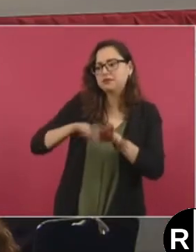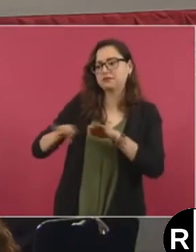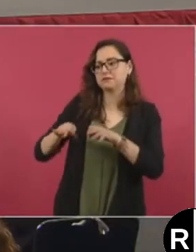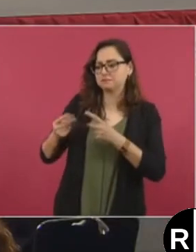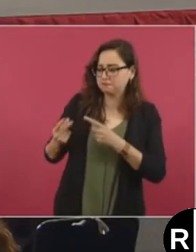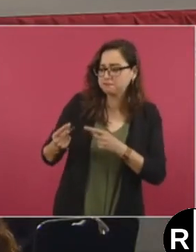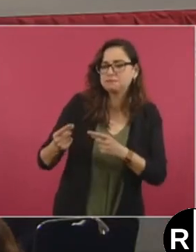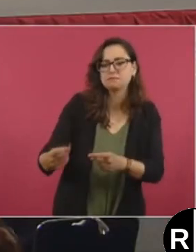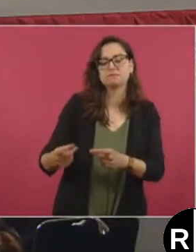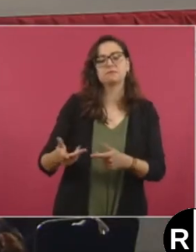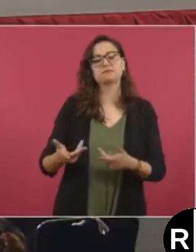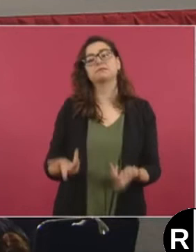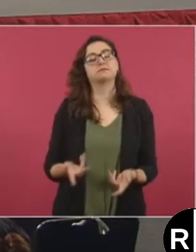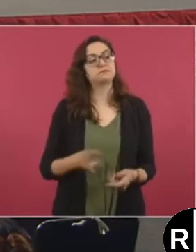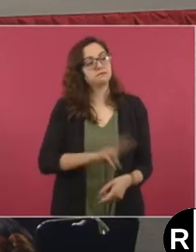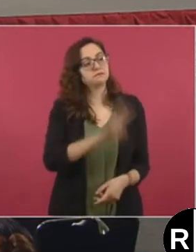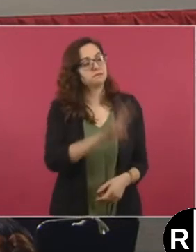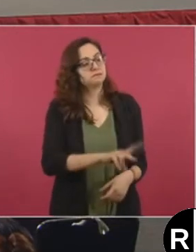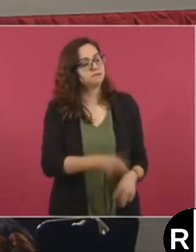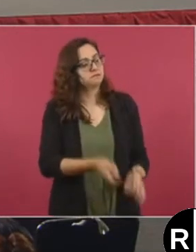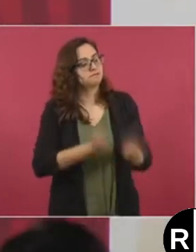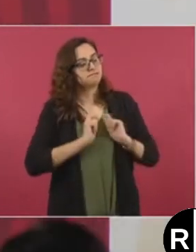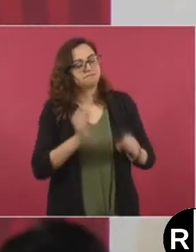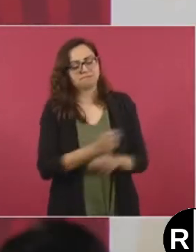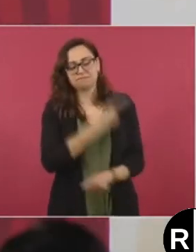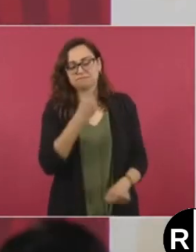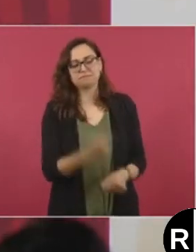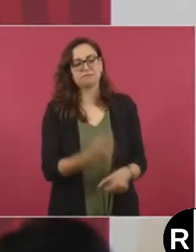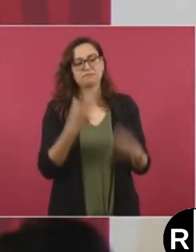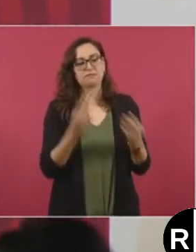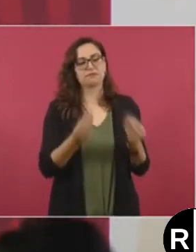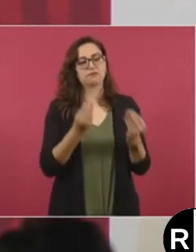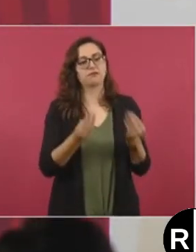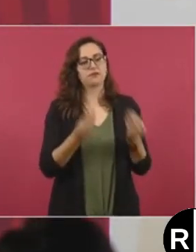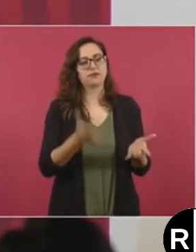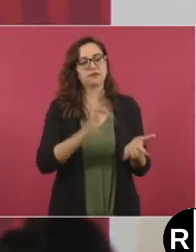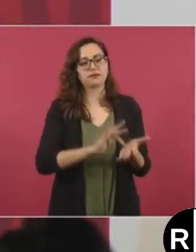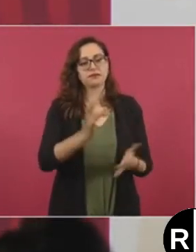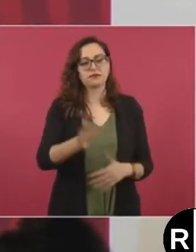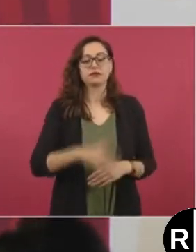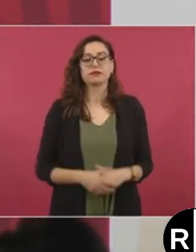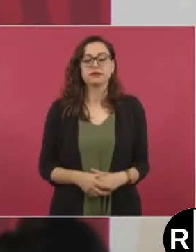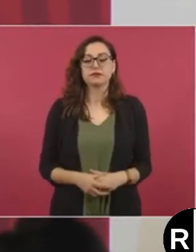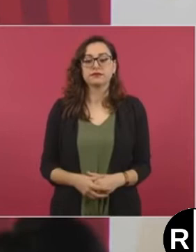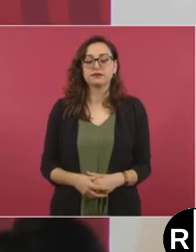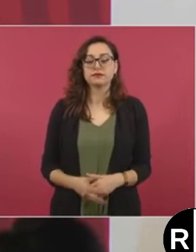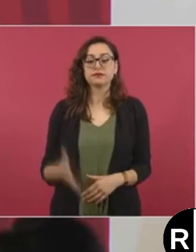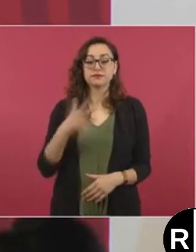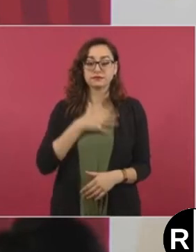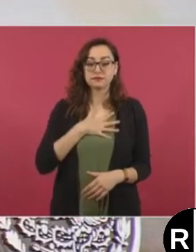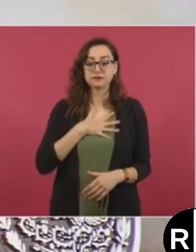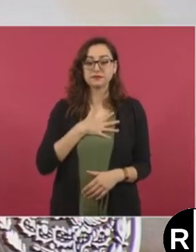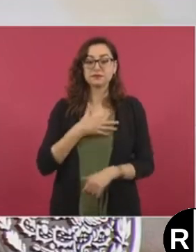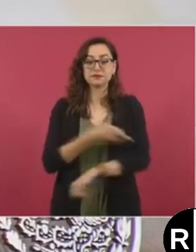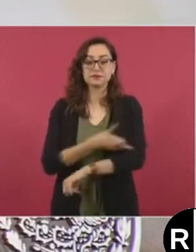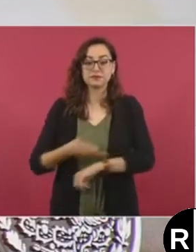verdad, muchas gracias por esta oportunidad. Muchas, muchas gracias y yo a nombre de, pues ahora sí que